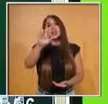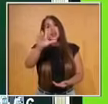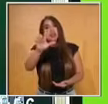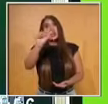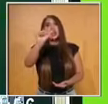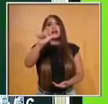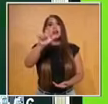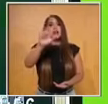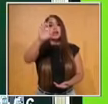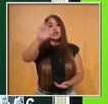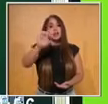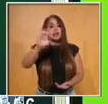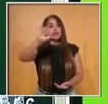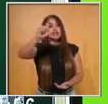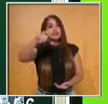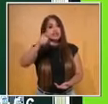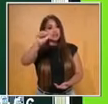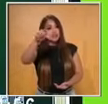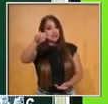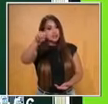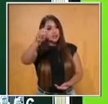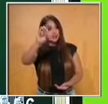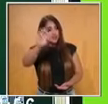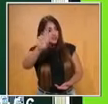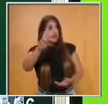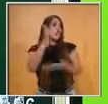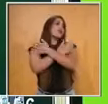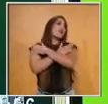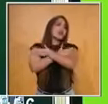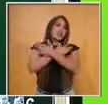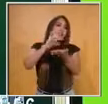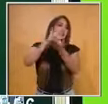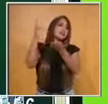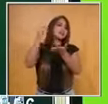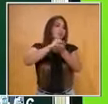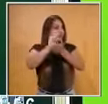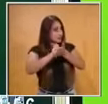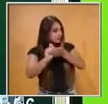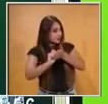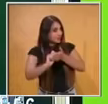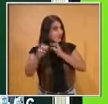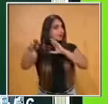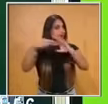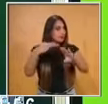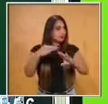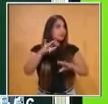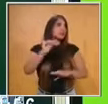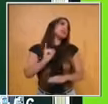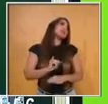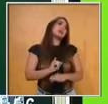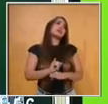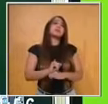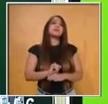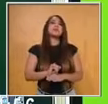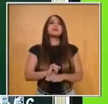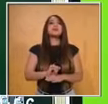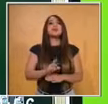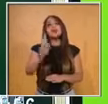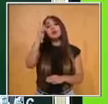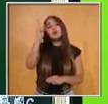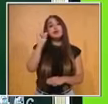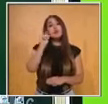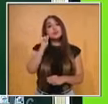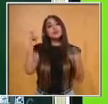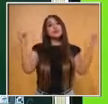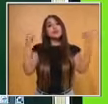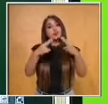Un fuerte abrazo. Gracias por escribirnos. Y bueno, nos vemos el día de mañana, pero recuerden que Escuela TV regresa a la 1 de la tarde. Que tengan un buen